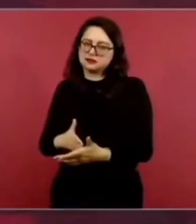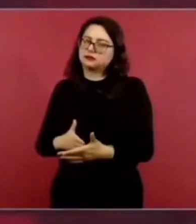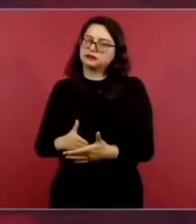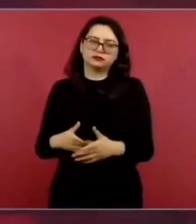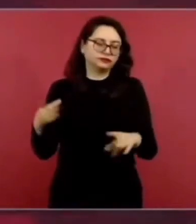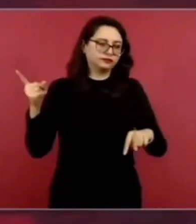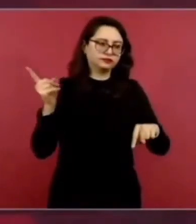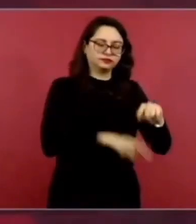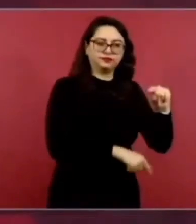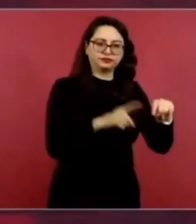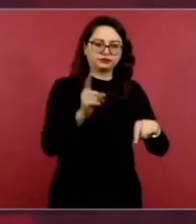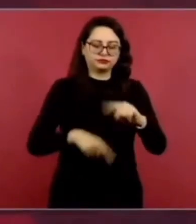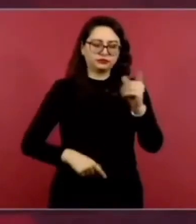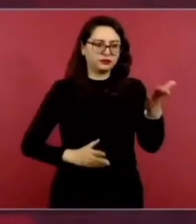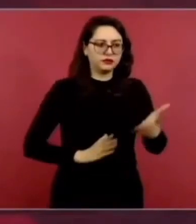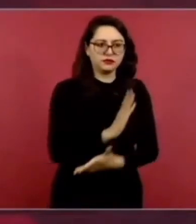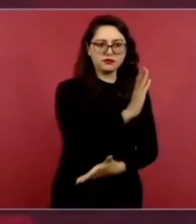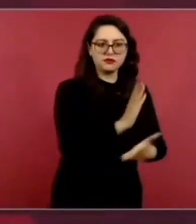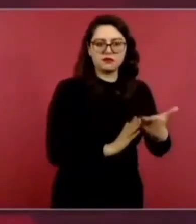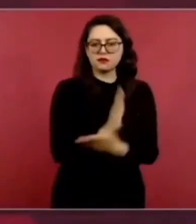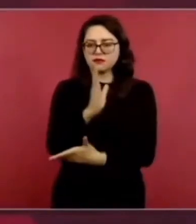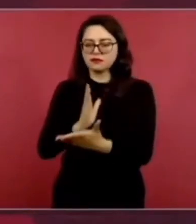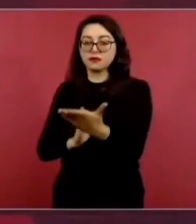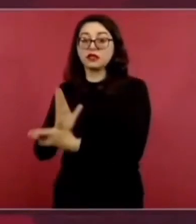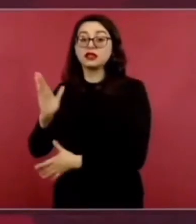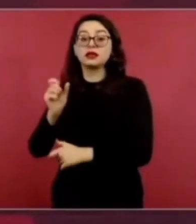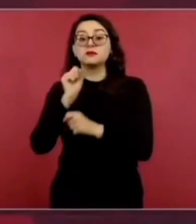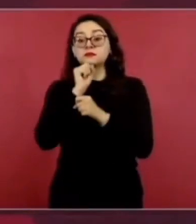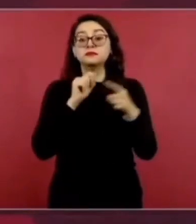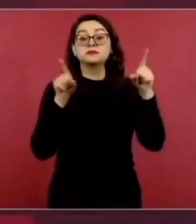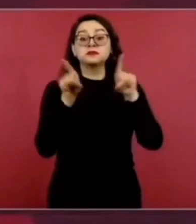inercias, vicios,